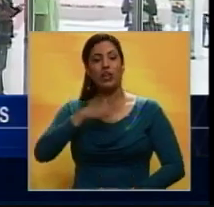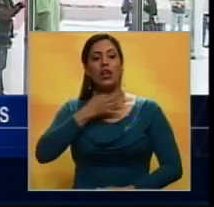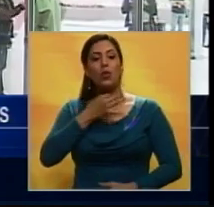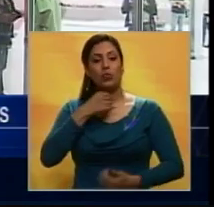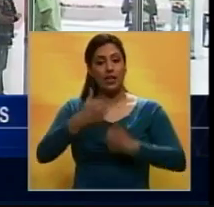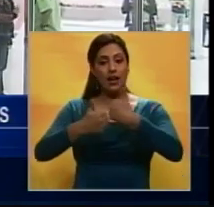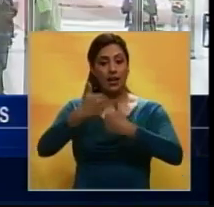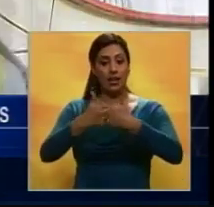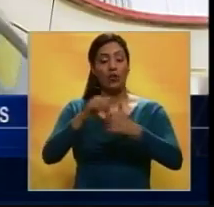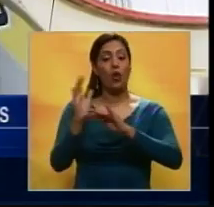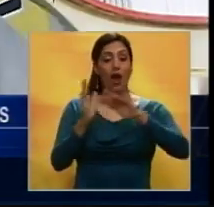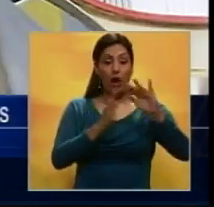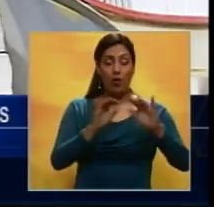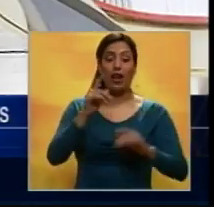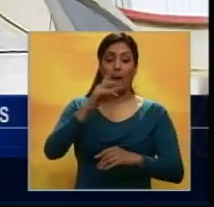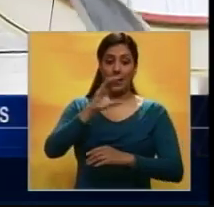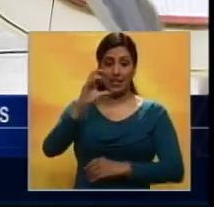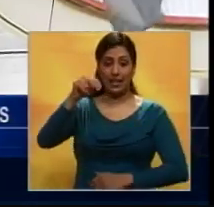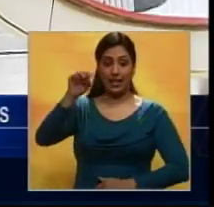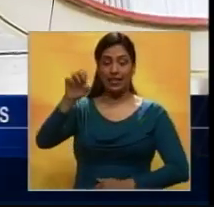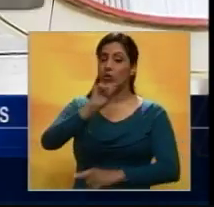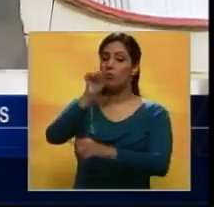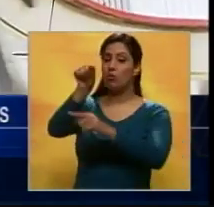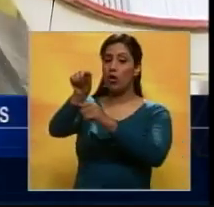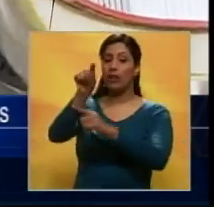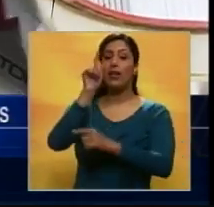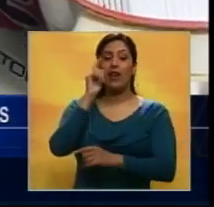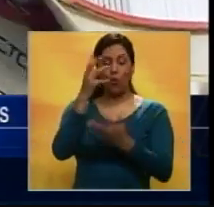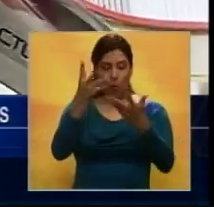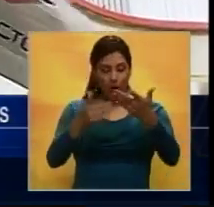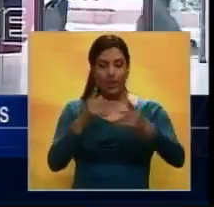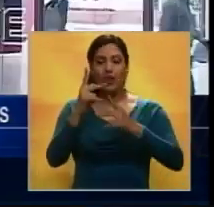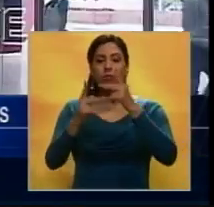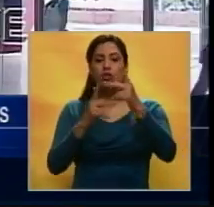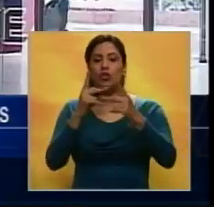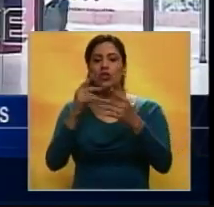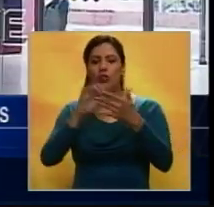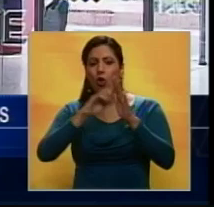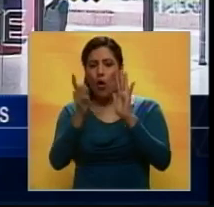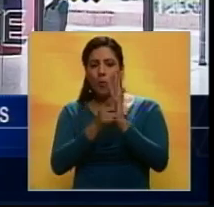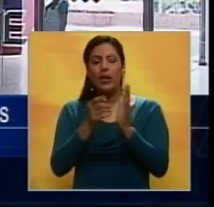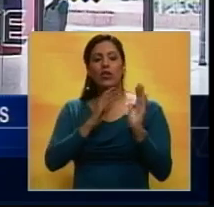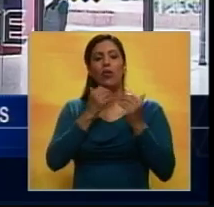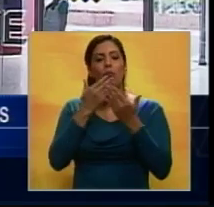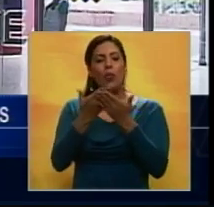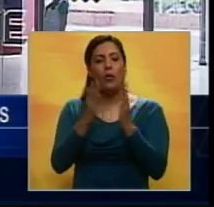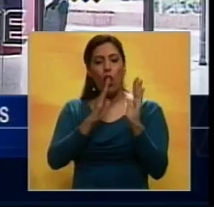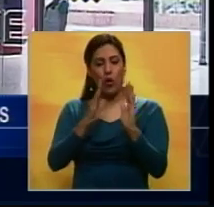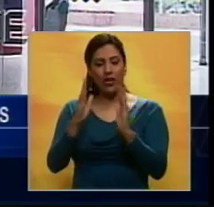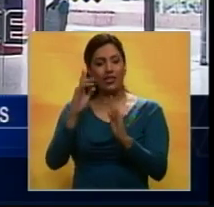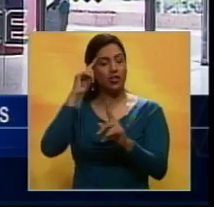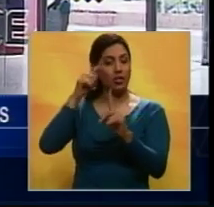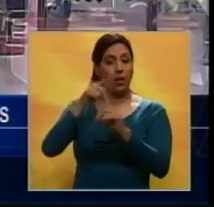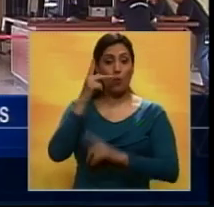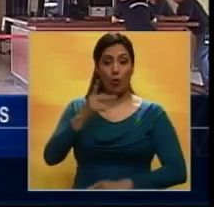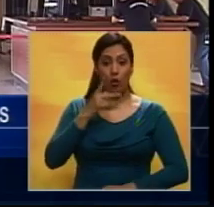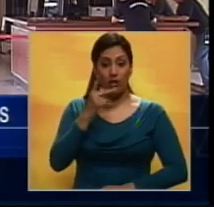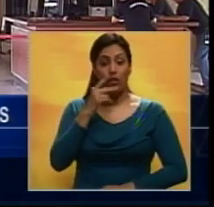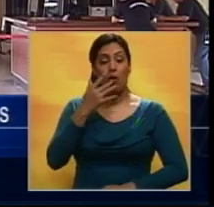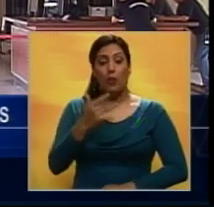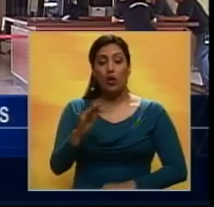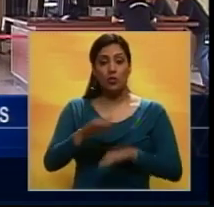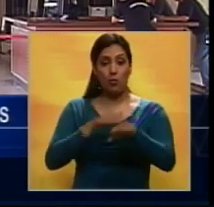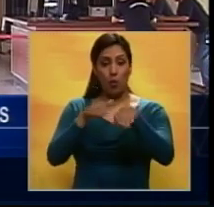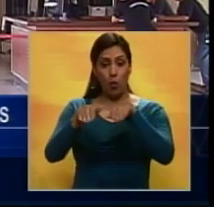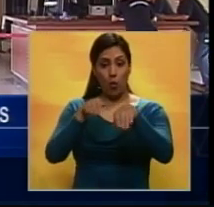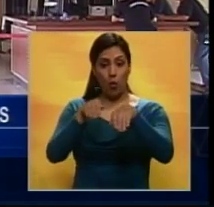militantes. Asimismo, el Poder Electoral ordenó que los detalles del proceso sean presentados a las organizaciones con fines políticos el próximo